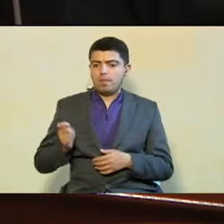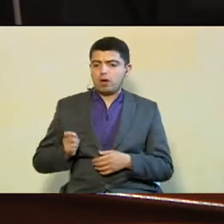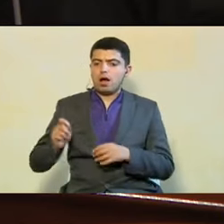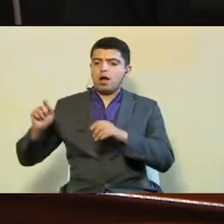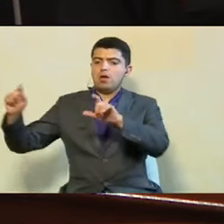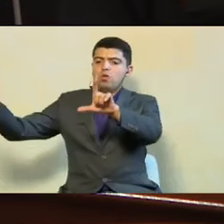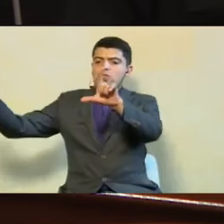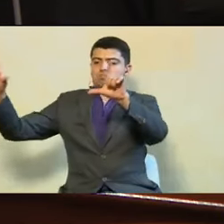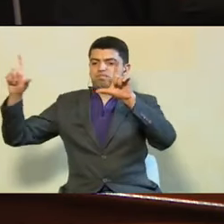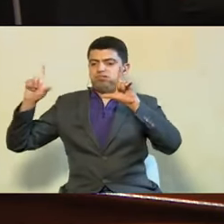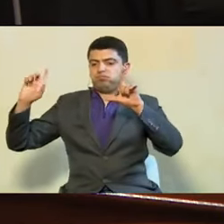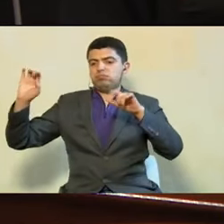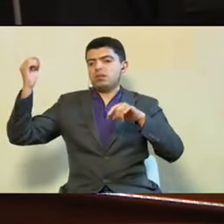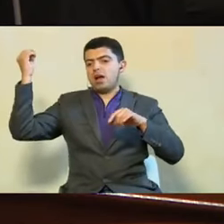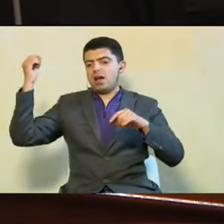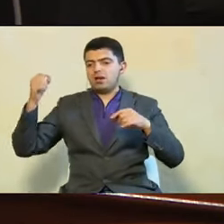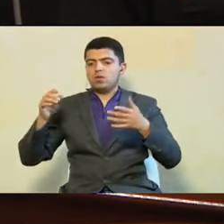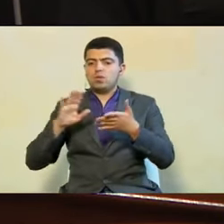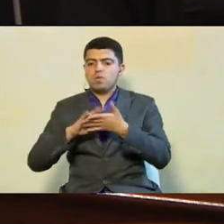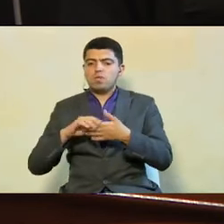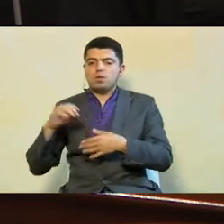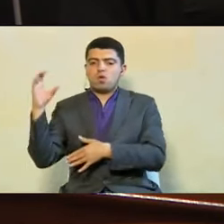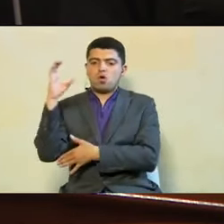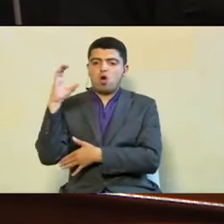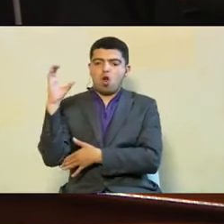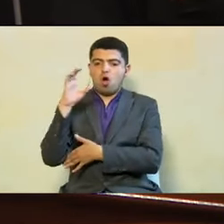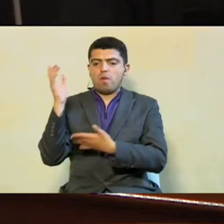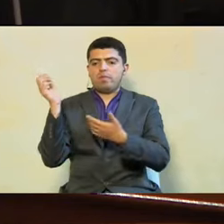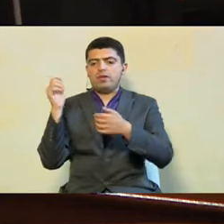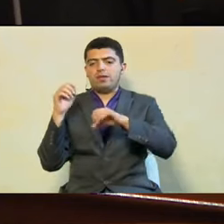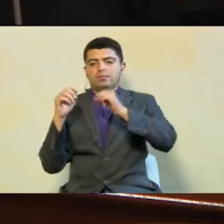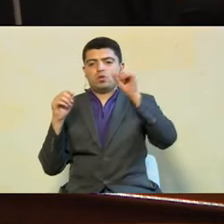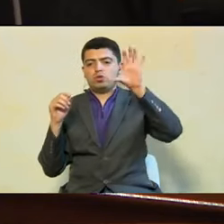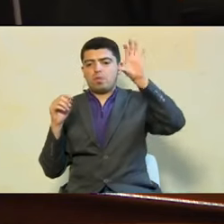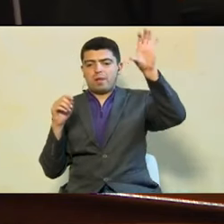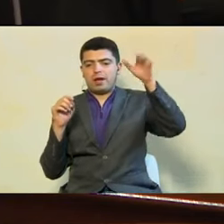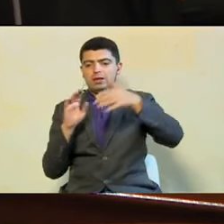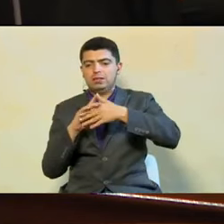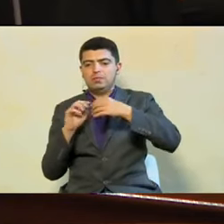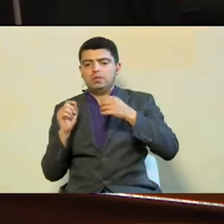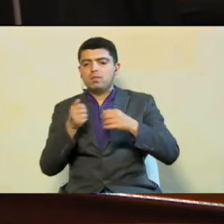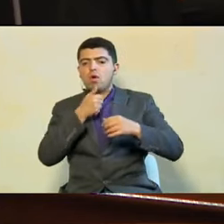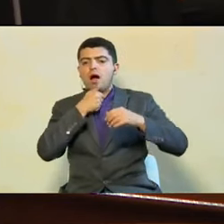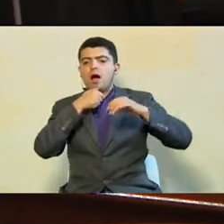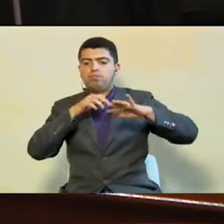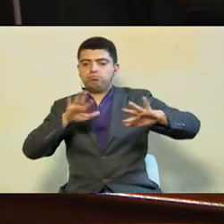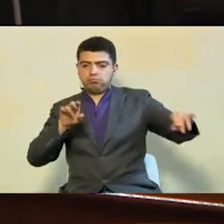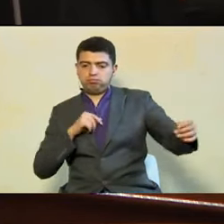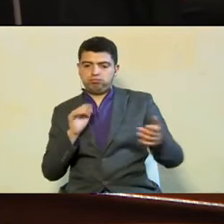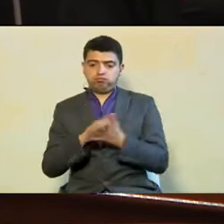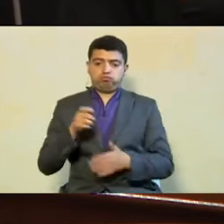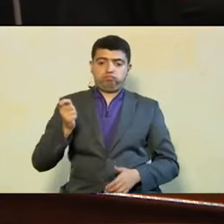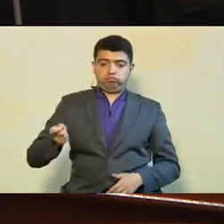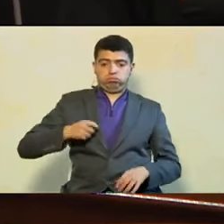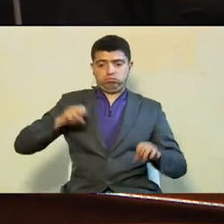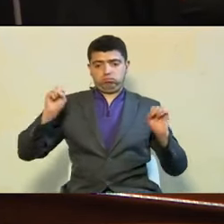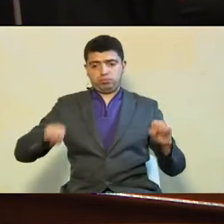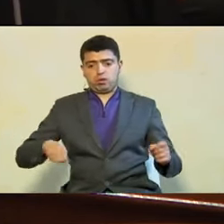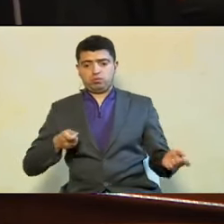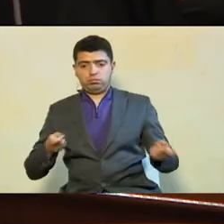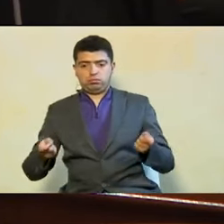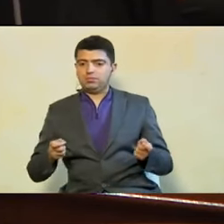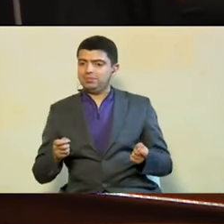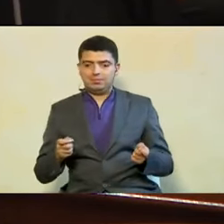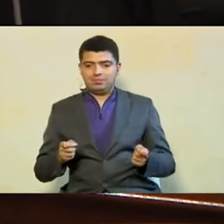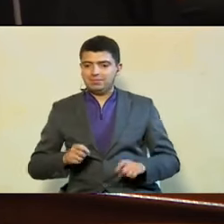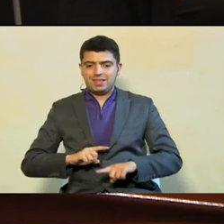agua internacionales entre Colombia y Nicaragua no es lo mismo tener una tarjeta profesional de abogado que asumir ese litigio